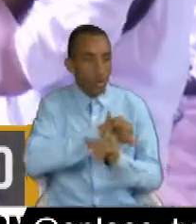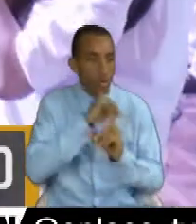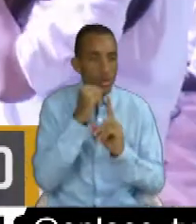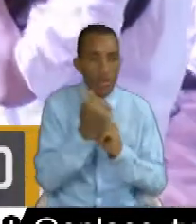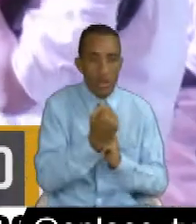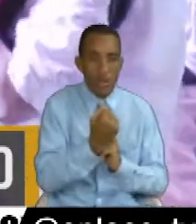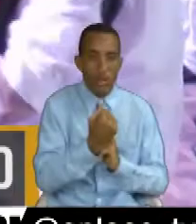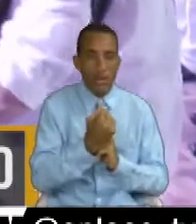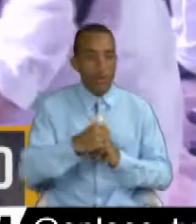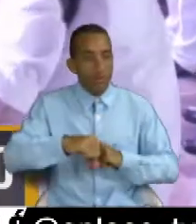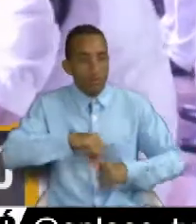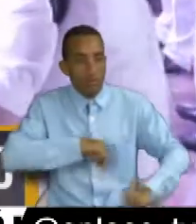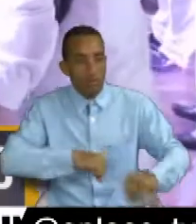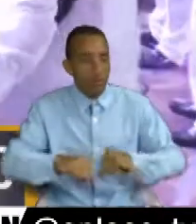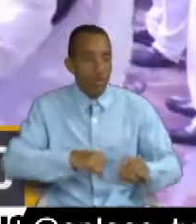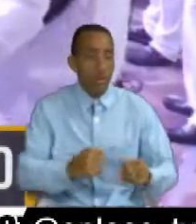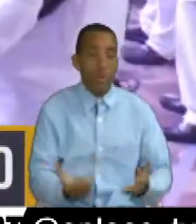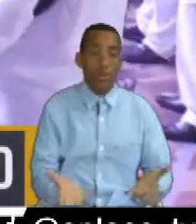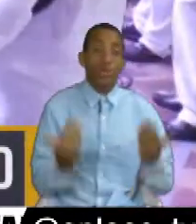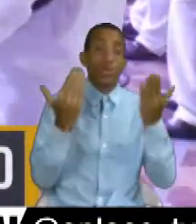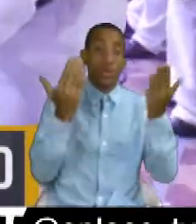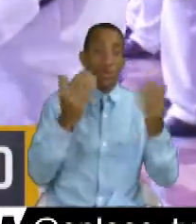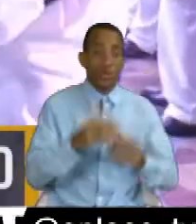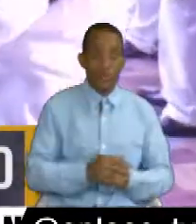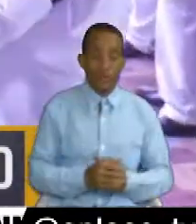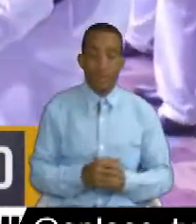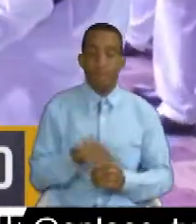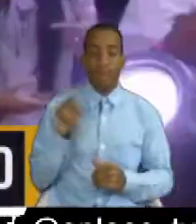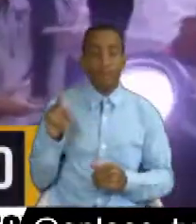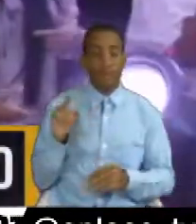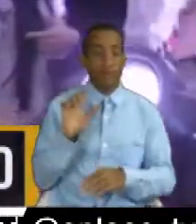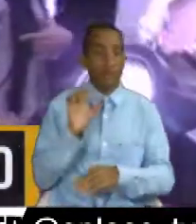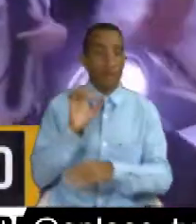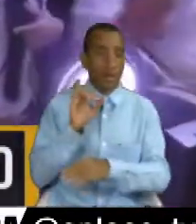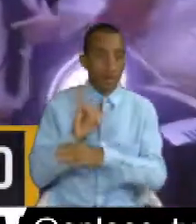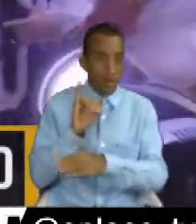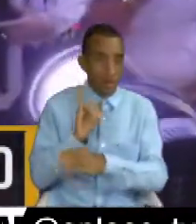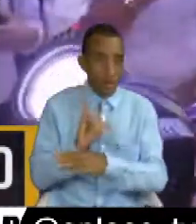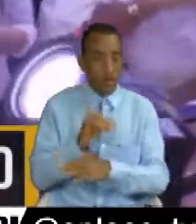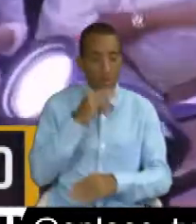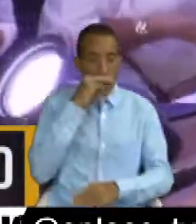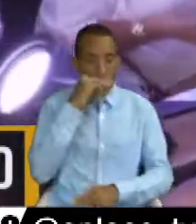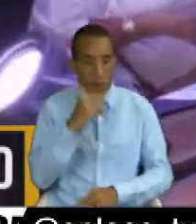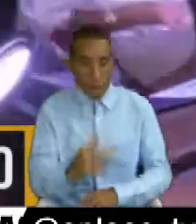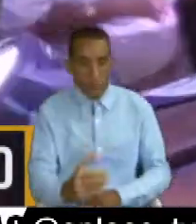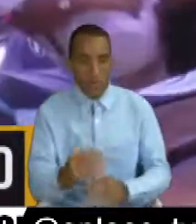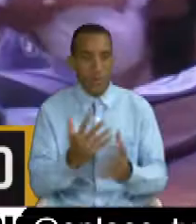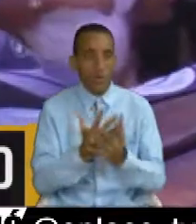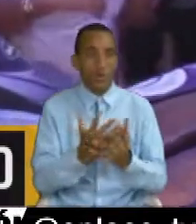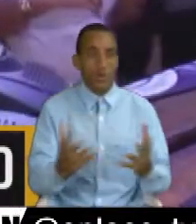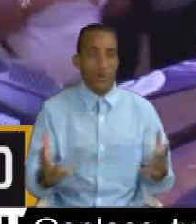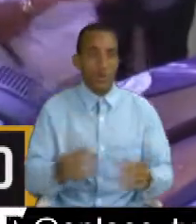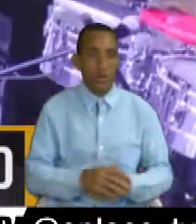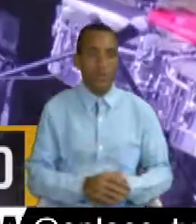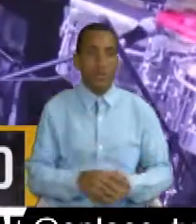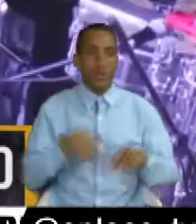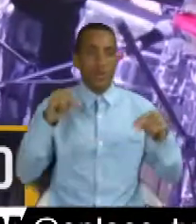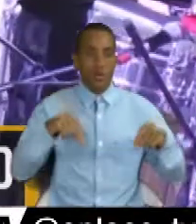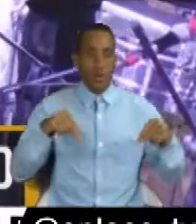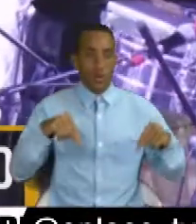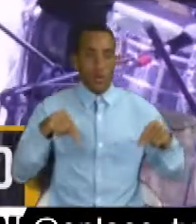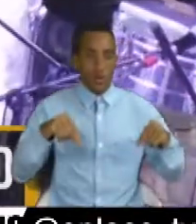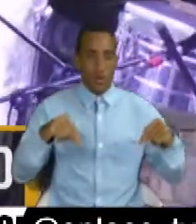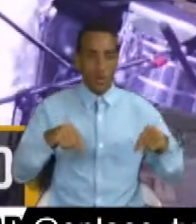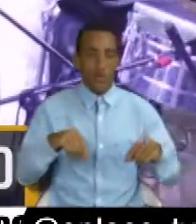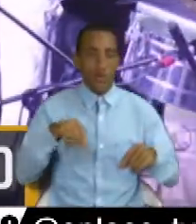son benéficas para la institución, para la niñez, para tantas cosas. Hoy lo hacemos en esta hermosa